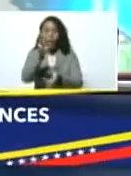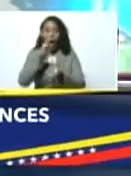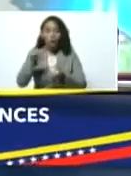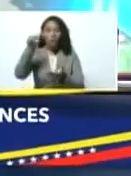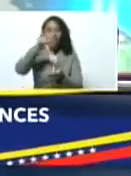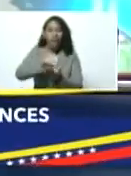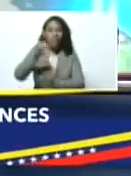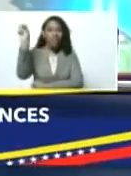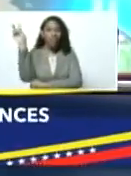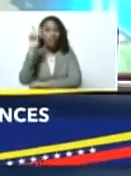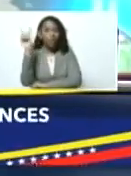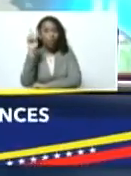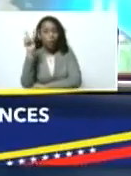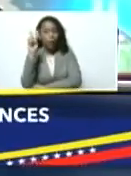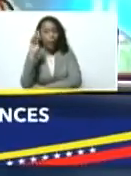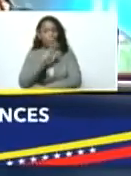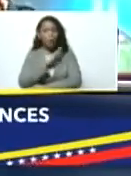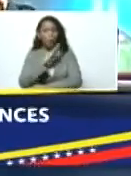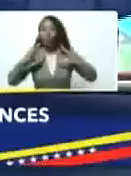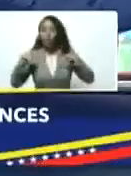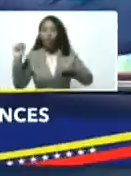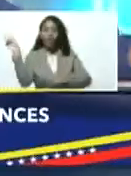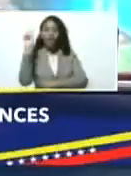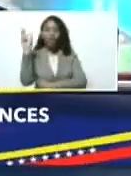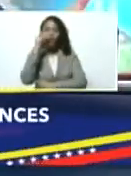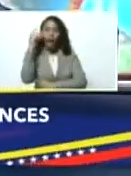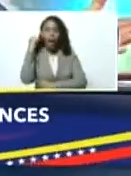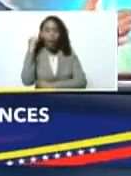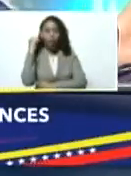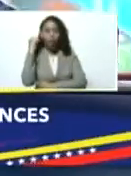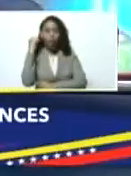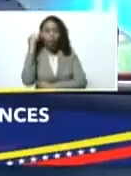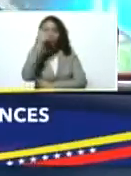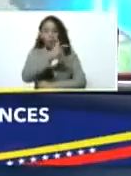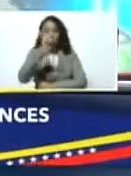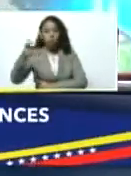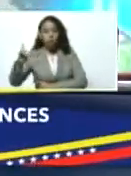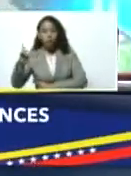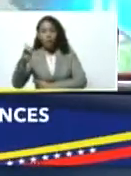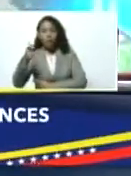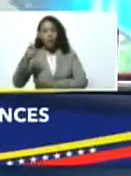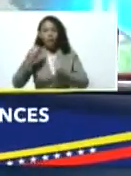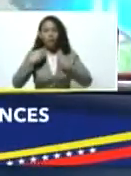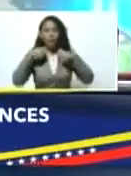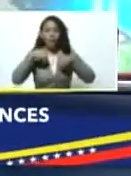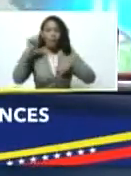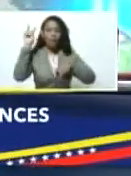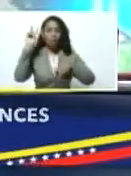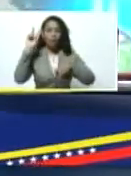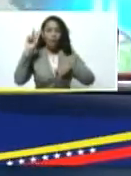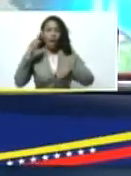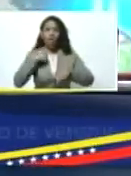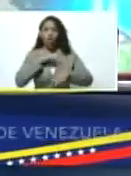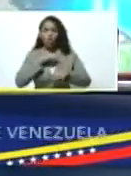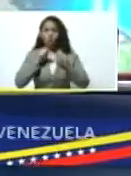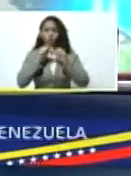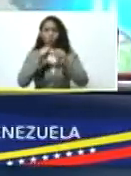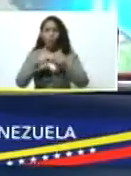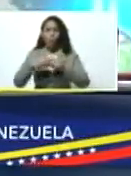de Venezuela y perteneciendo al Senado y a todas las venezolanas. Y vamos a seguir dando la